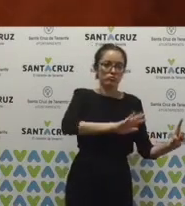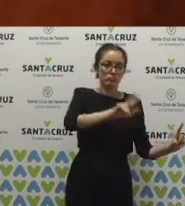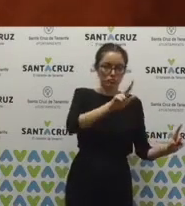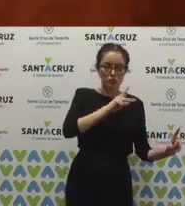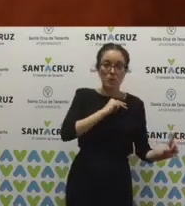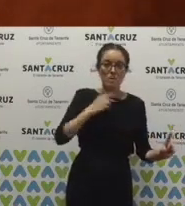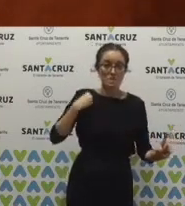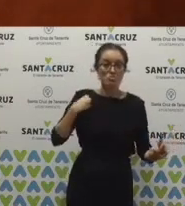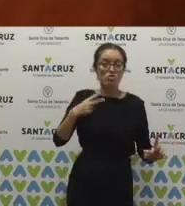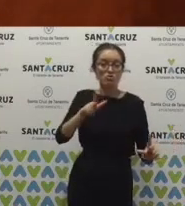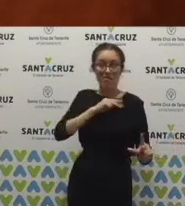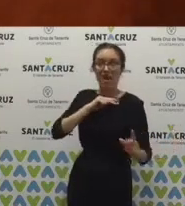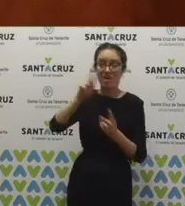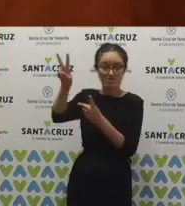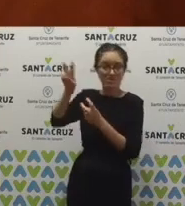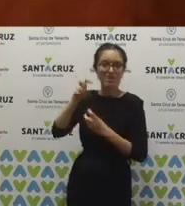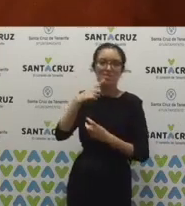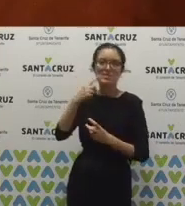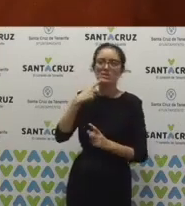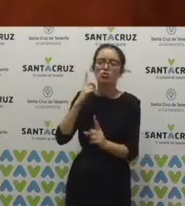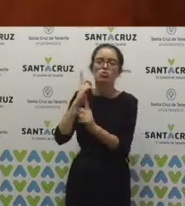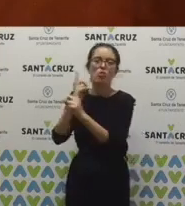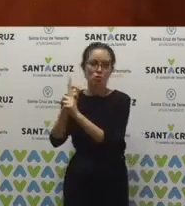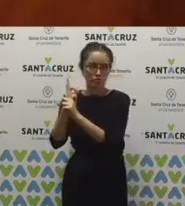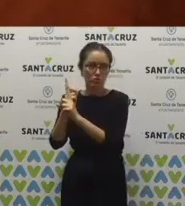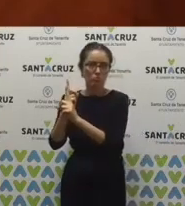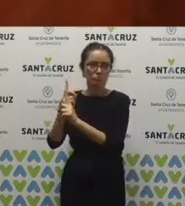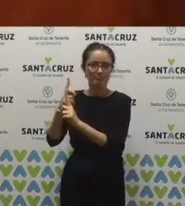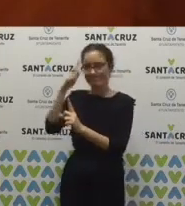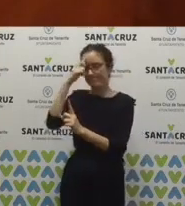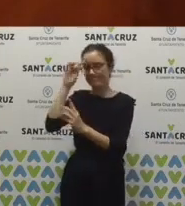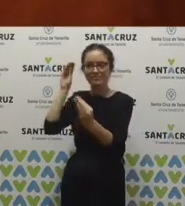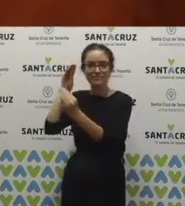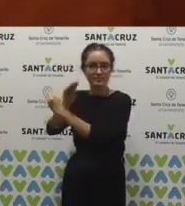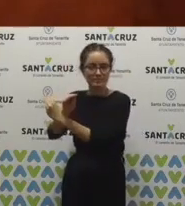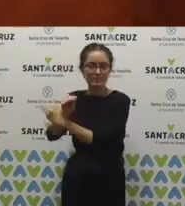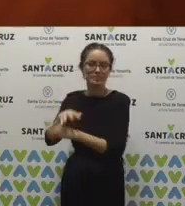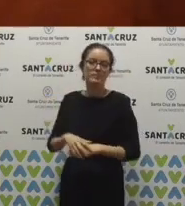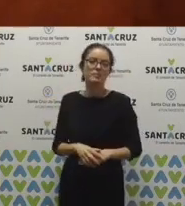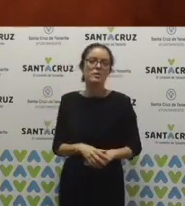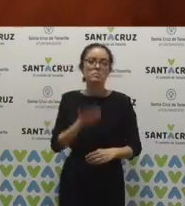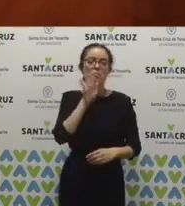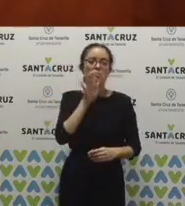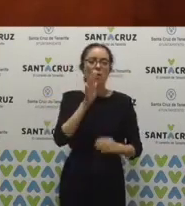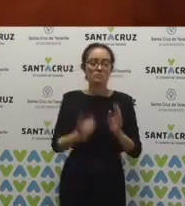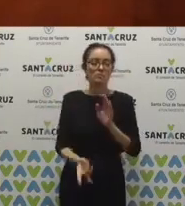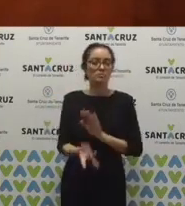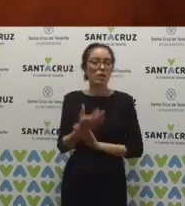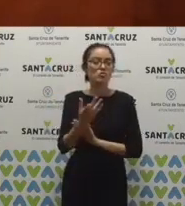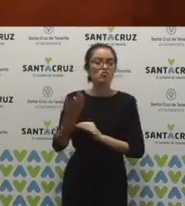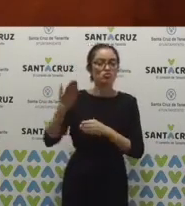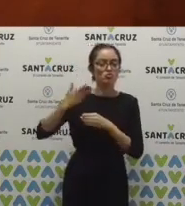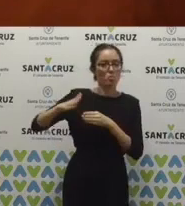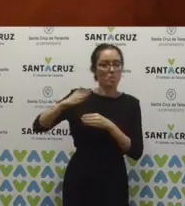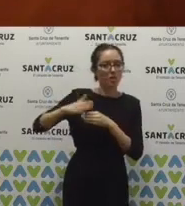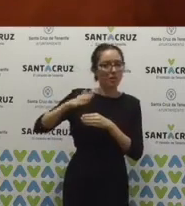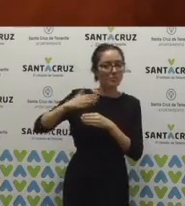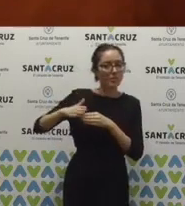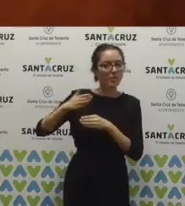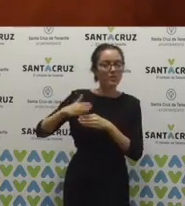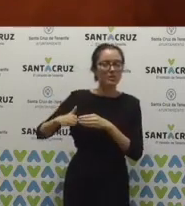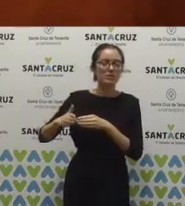hacienda manifestarse en contra porque aquí al fin y al cabo la generación de los superávits no se debe sólo a esa